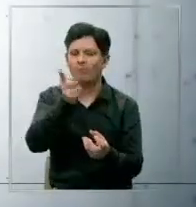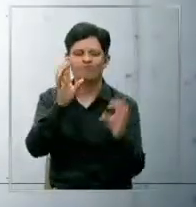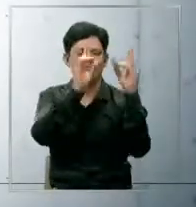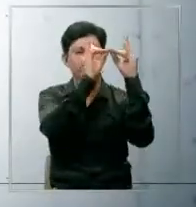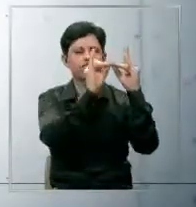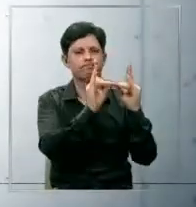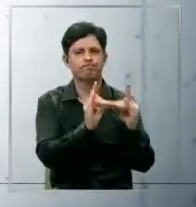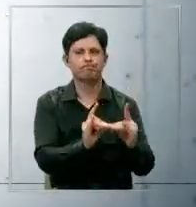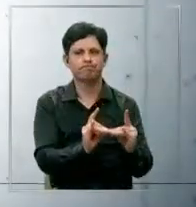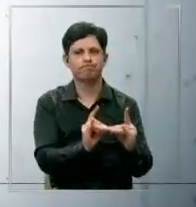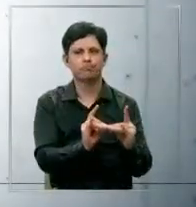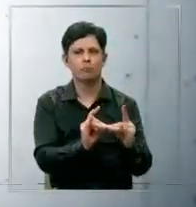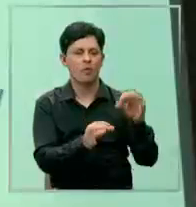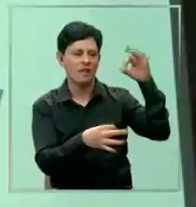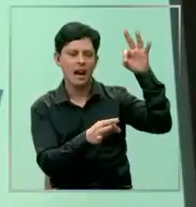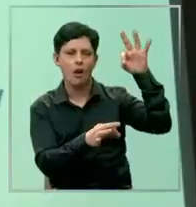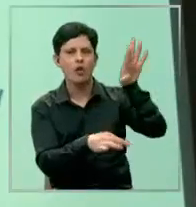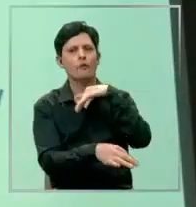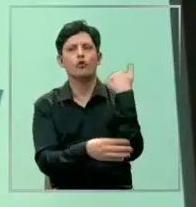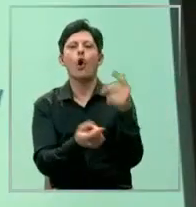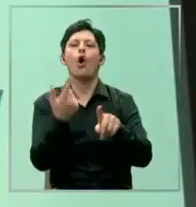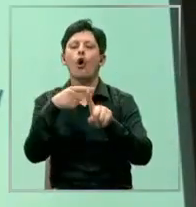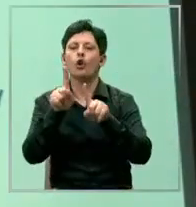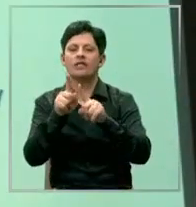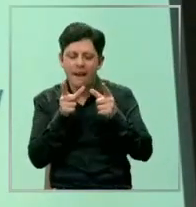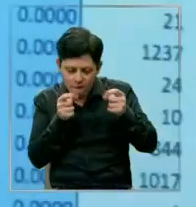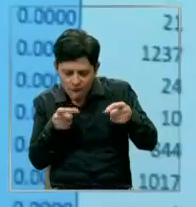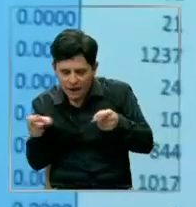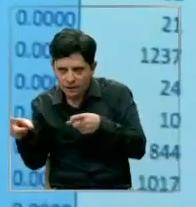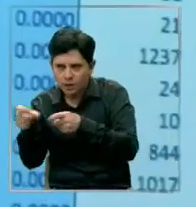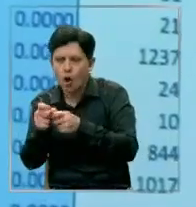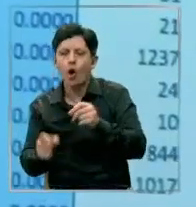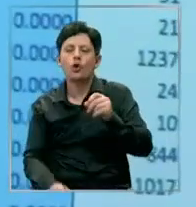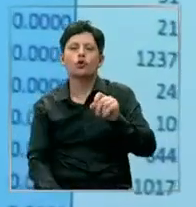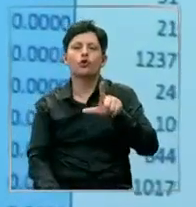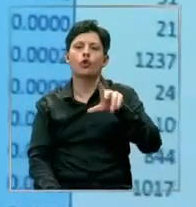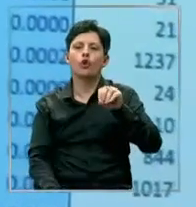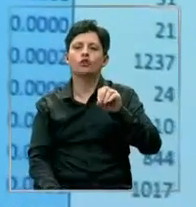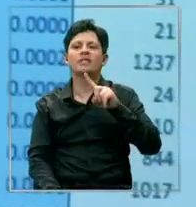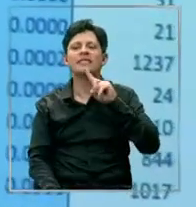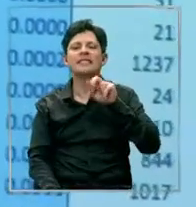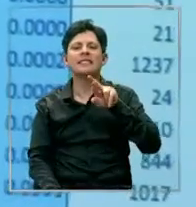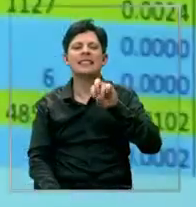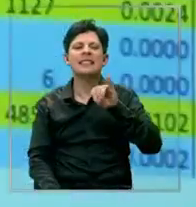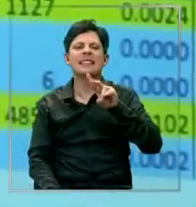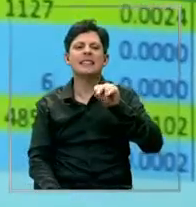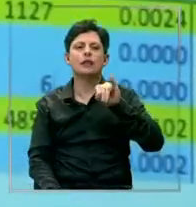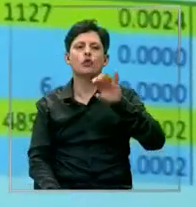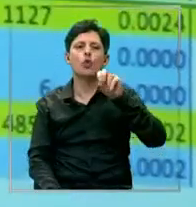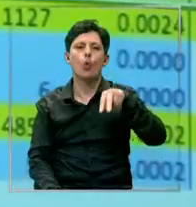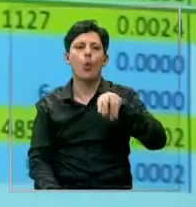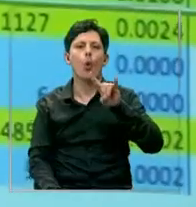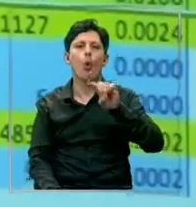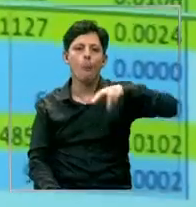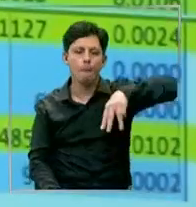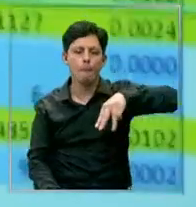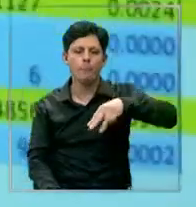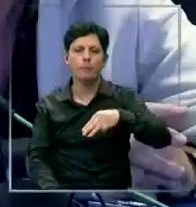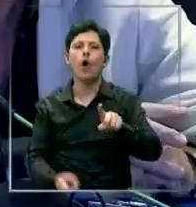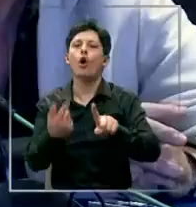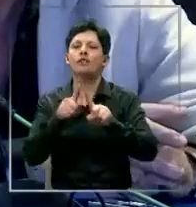defunción, además de encontrar otra bacteria llamada Clostridium. Las conclusiones fundamentales son